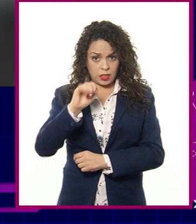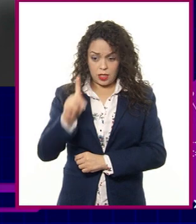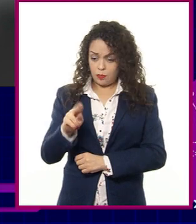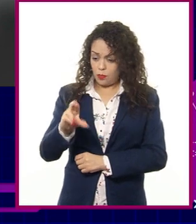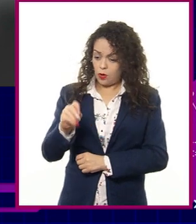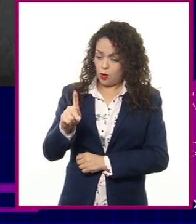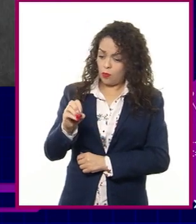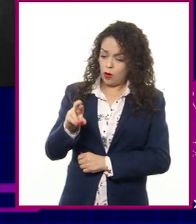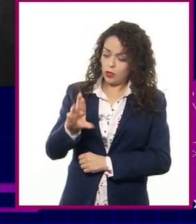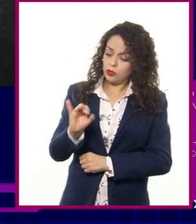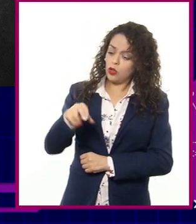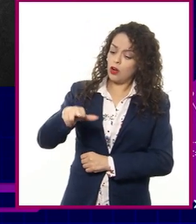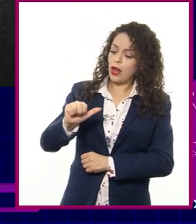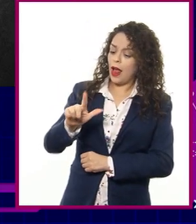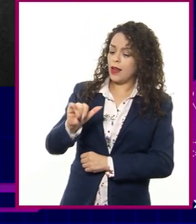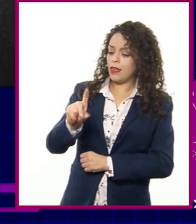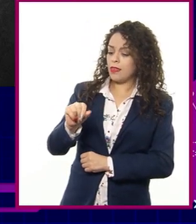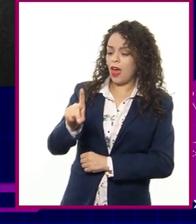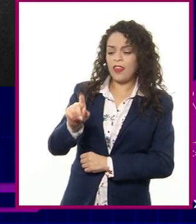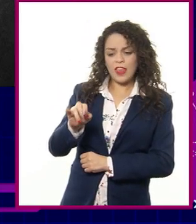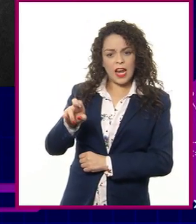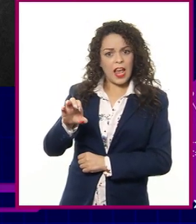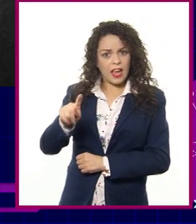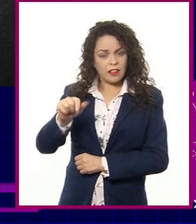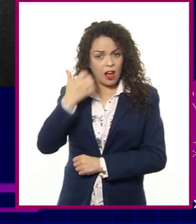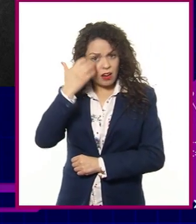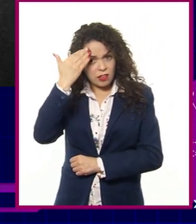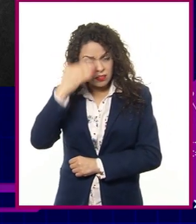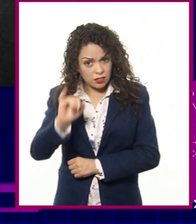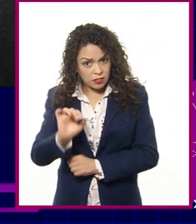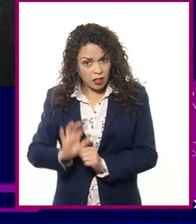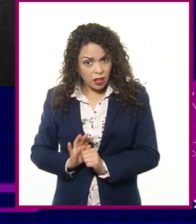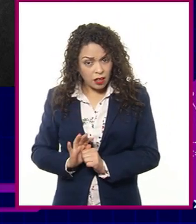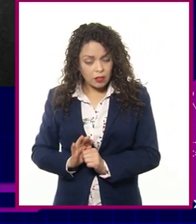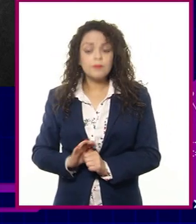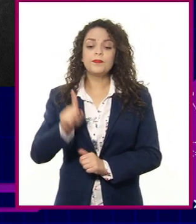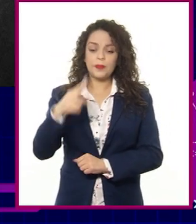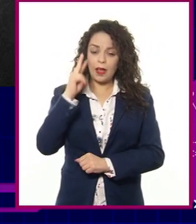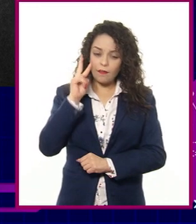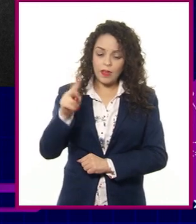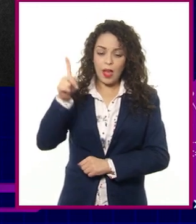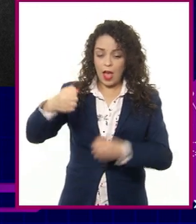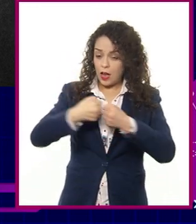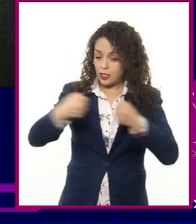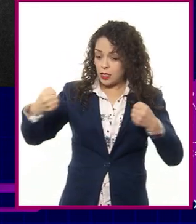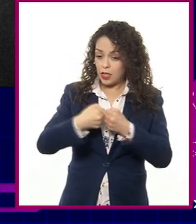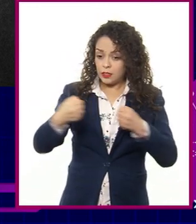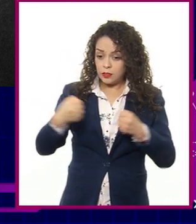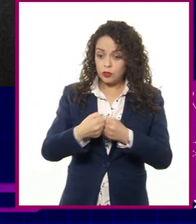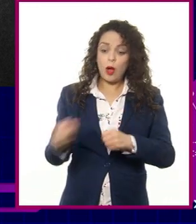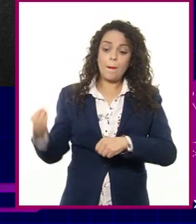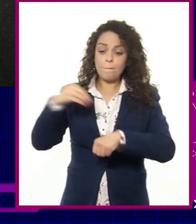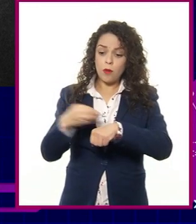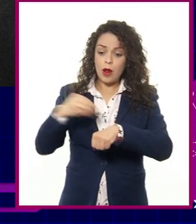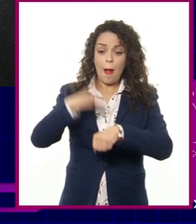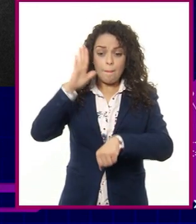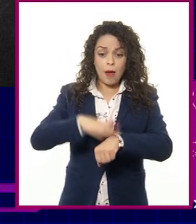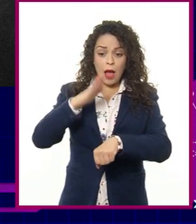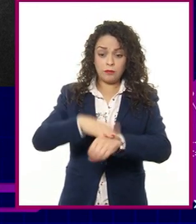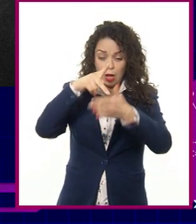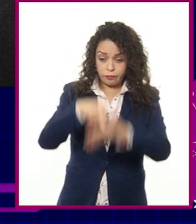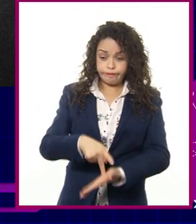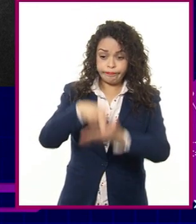directa? Ahora, la gráfica muestra la longitud total que alcanza el resorte al ir aumentando los kilogramos de las pesas, en